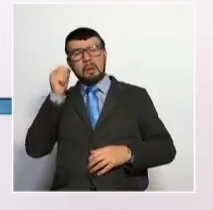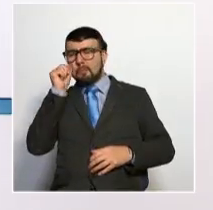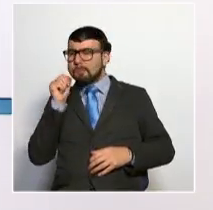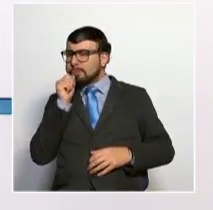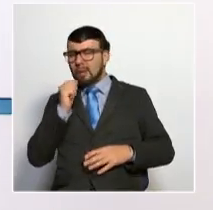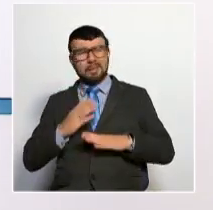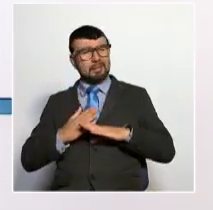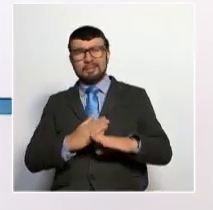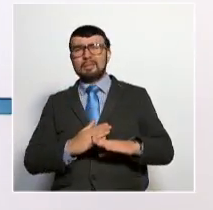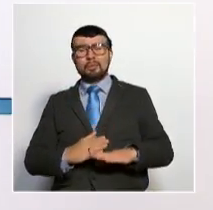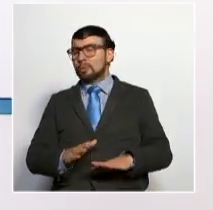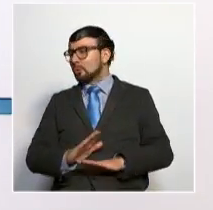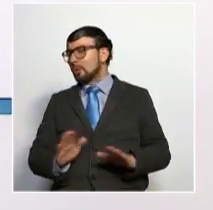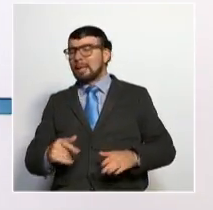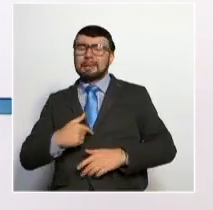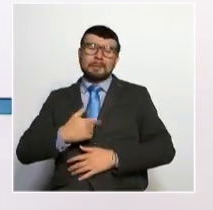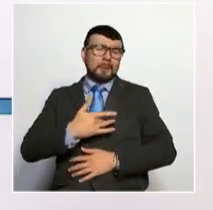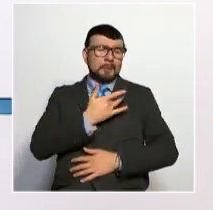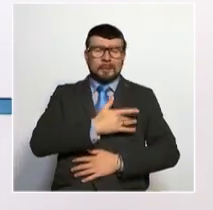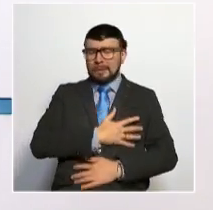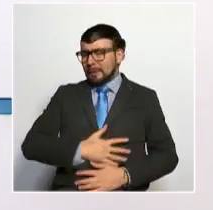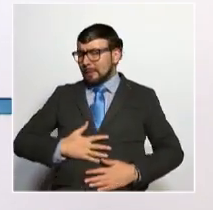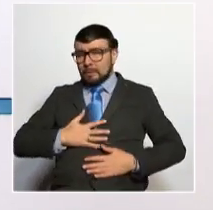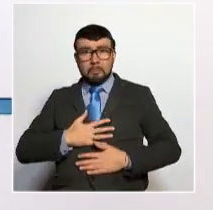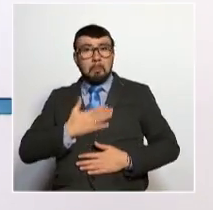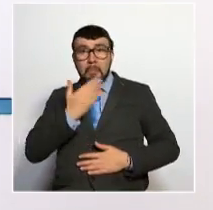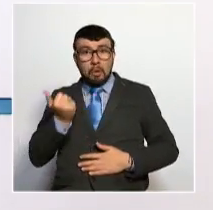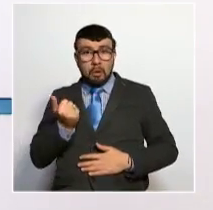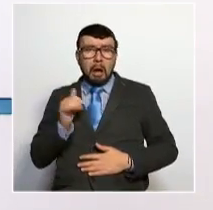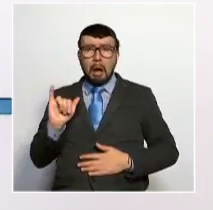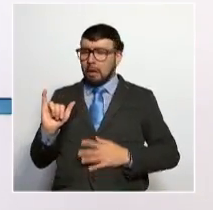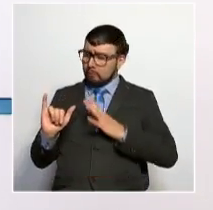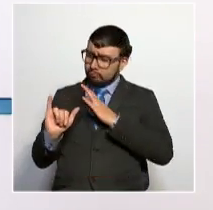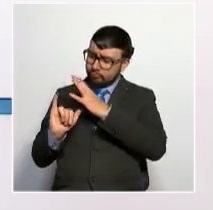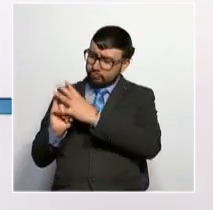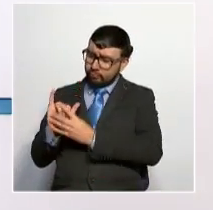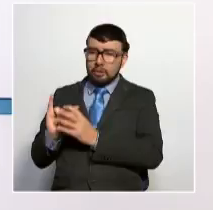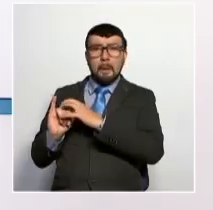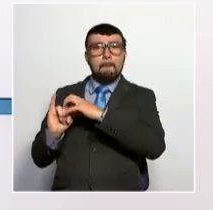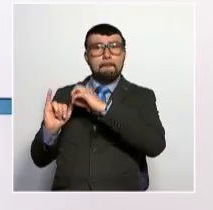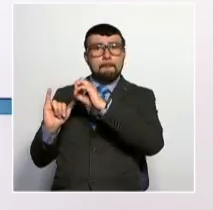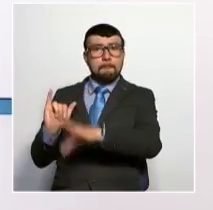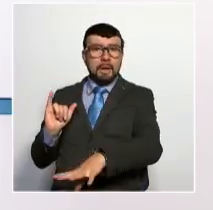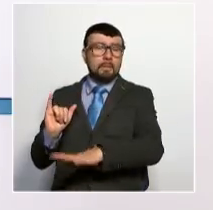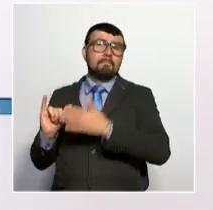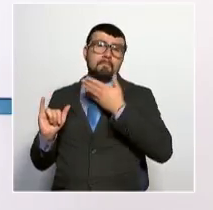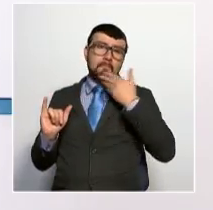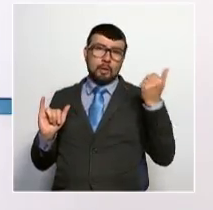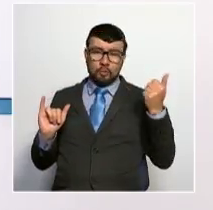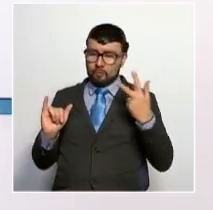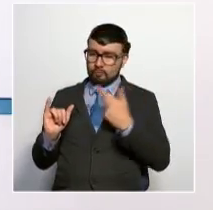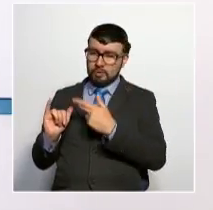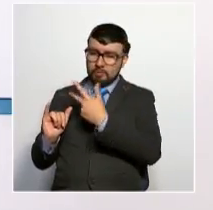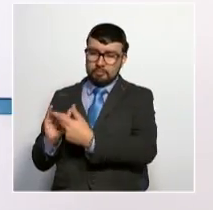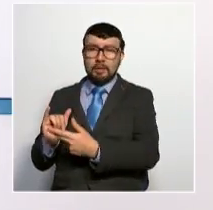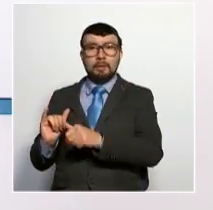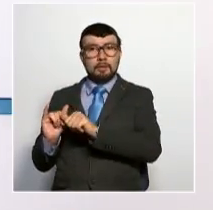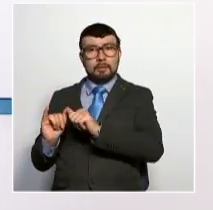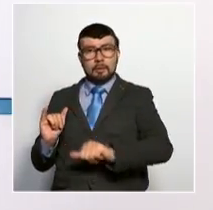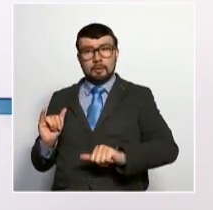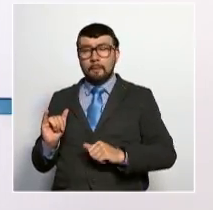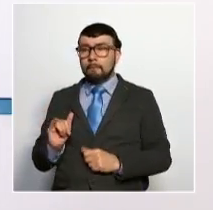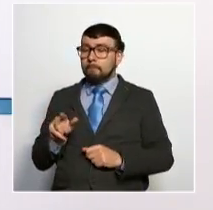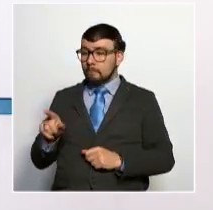y está con muchos síntomas, la solución es retirar todo el útero. Bueno, eso en cuanto a los miomas que